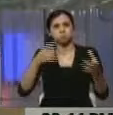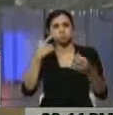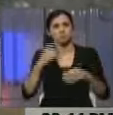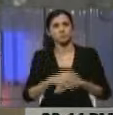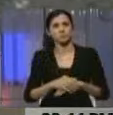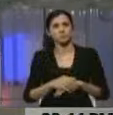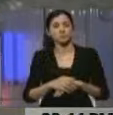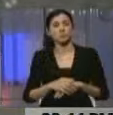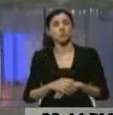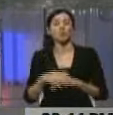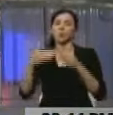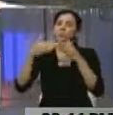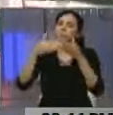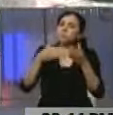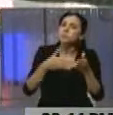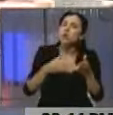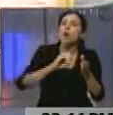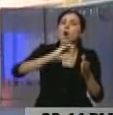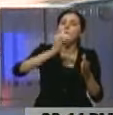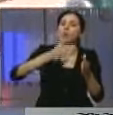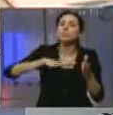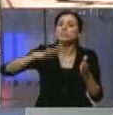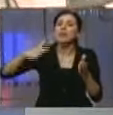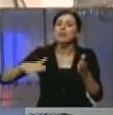en el Océano Pacífico Central,